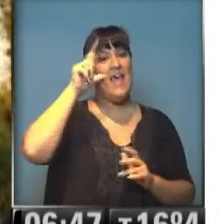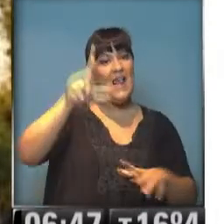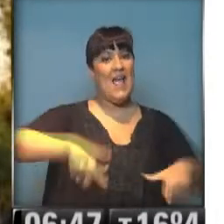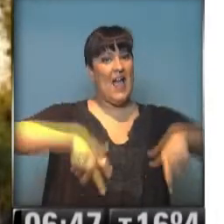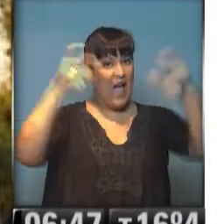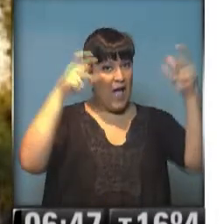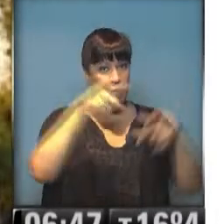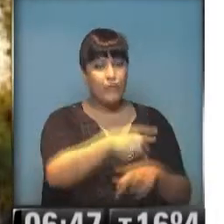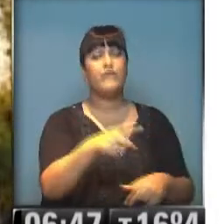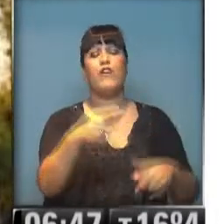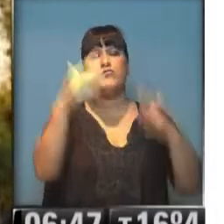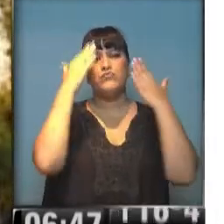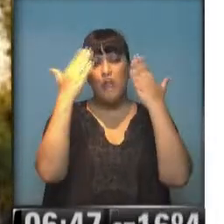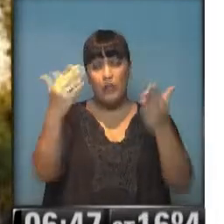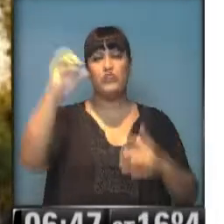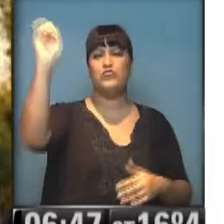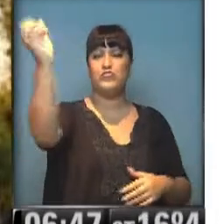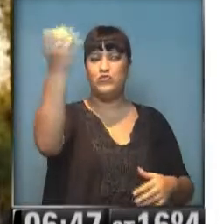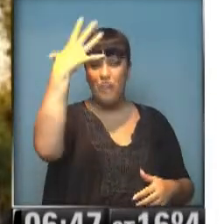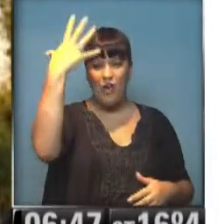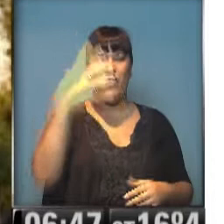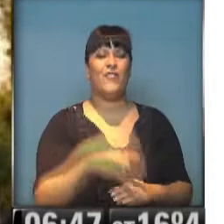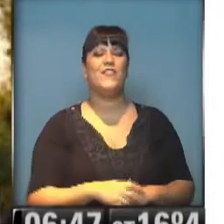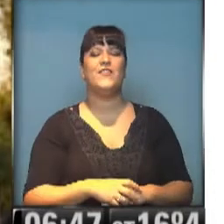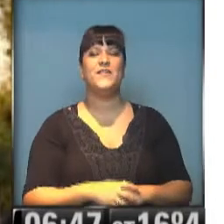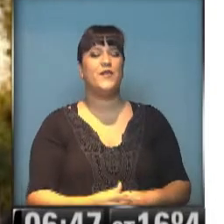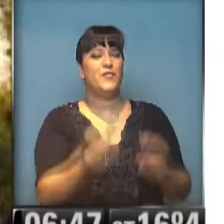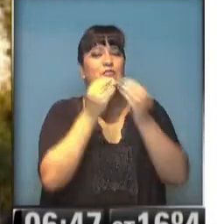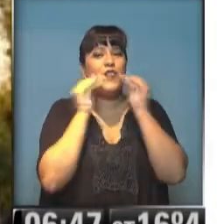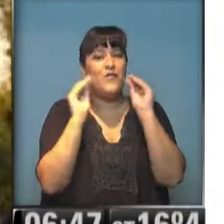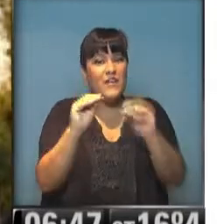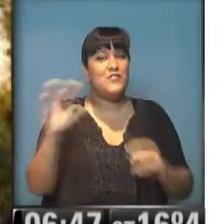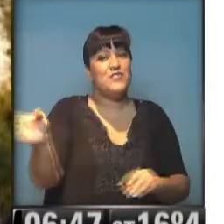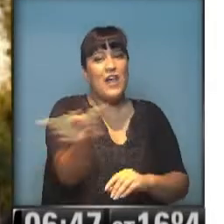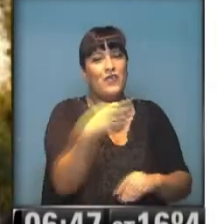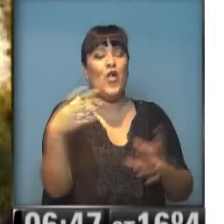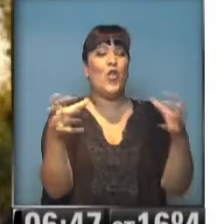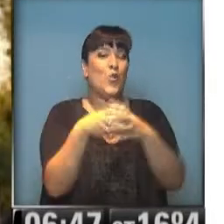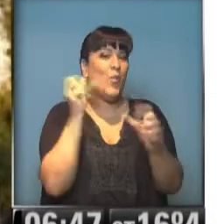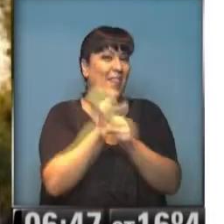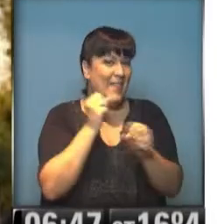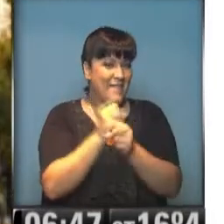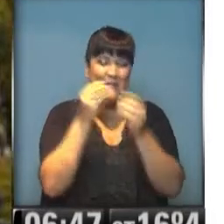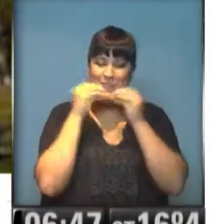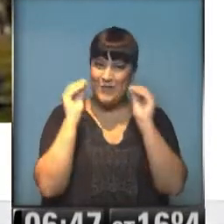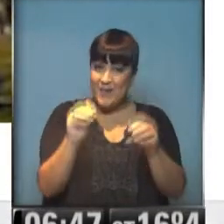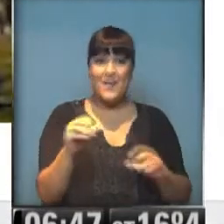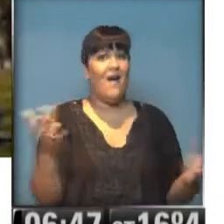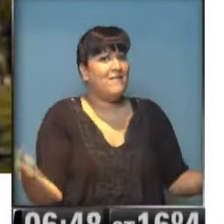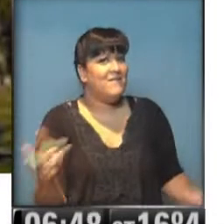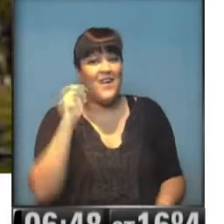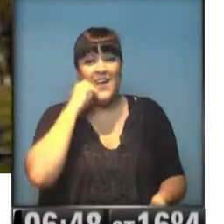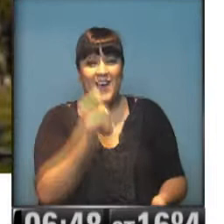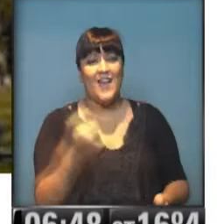Te saludamos con un hermoso sol entre las verdes hojas. Besos a todo el hermoso grupo, dice Marita. Ay, Marita, qué lindo.